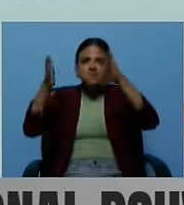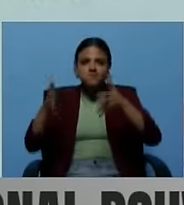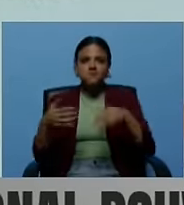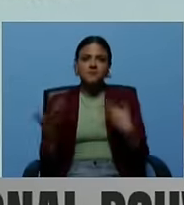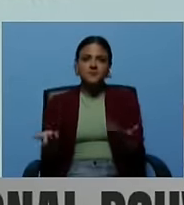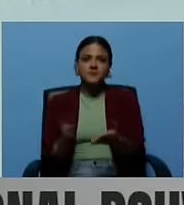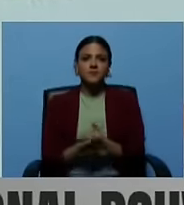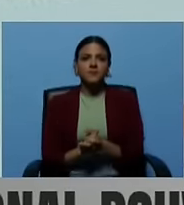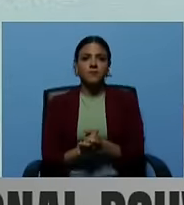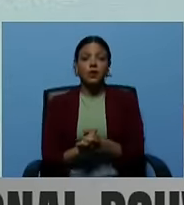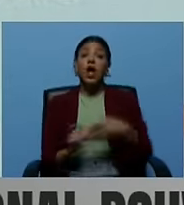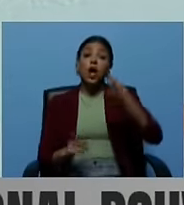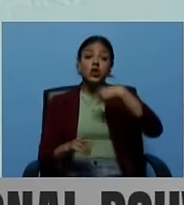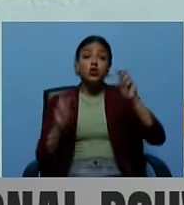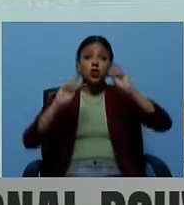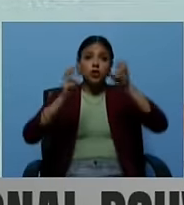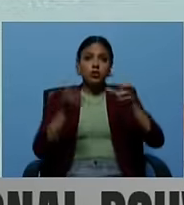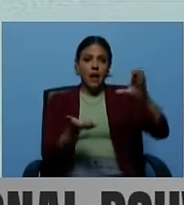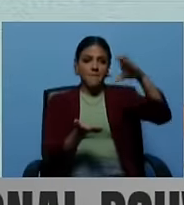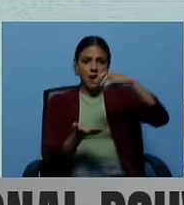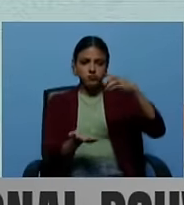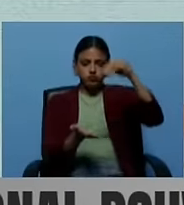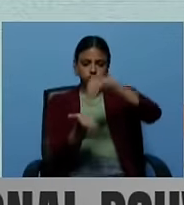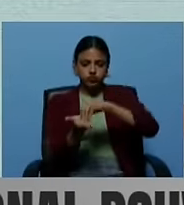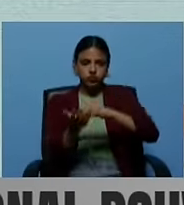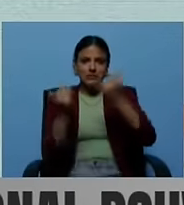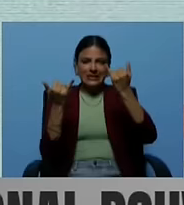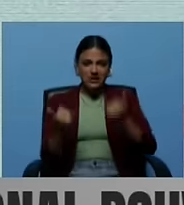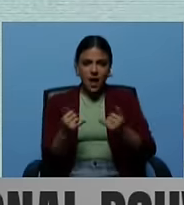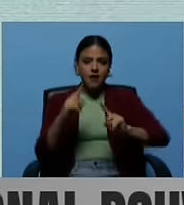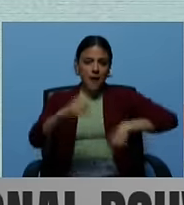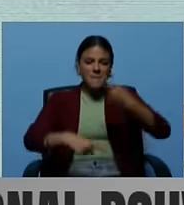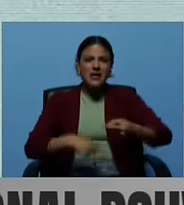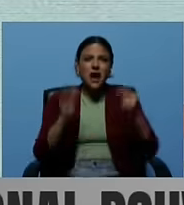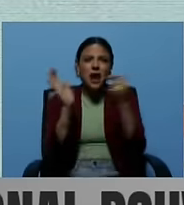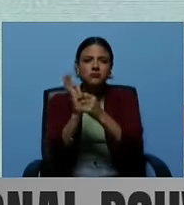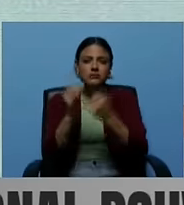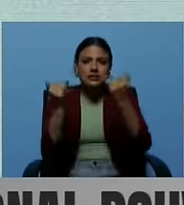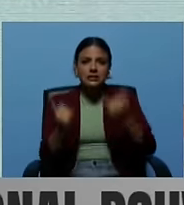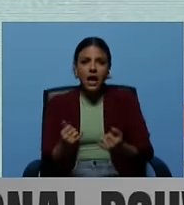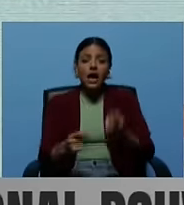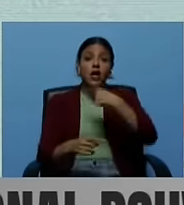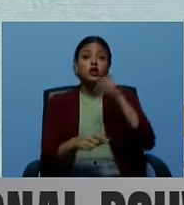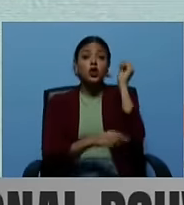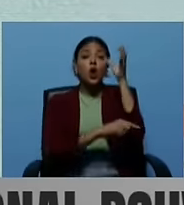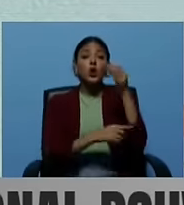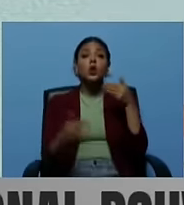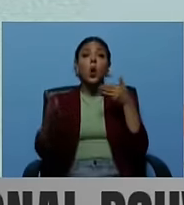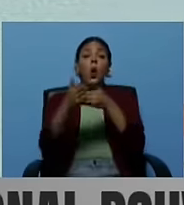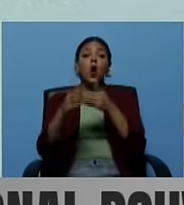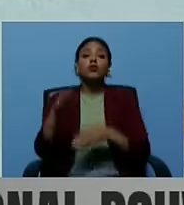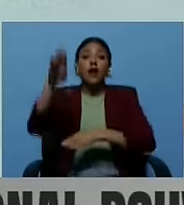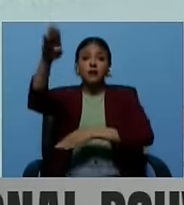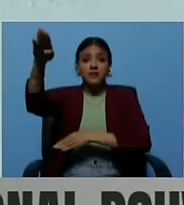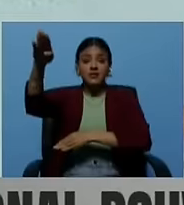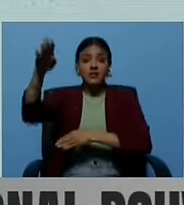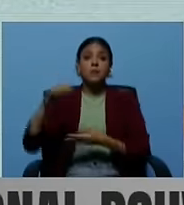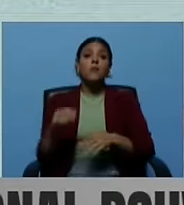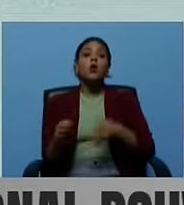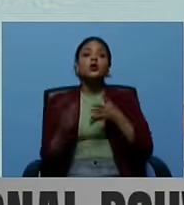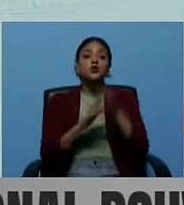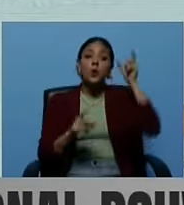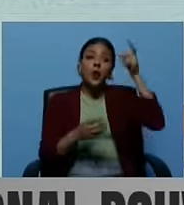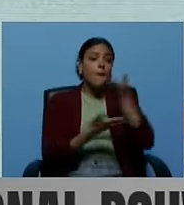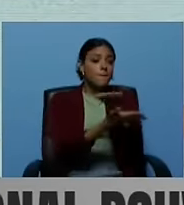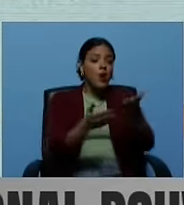Bueno, tenemos unos temas centrales ya, pronto, mañana mismo, Congreso Antifascista de los Pueblos,